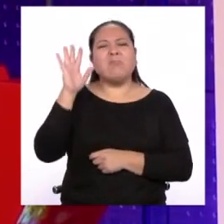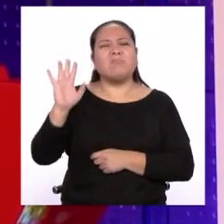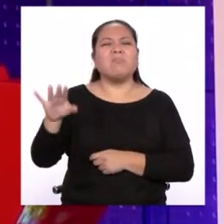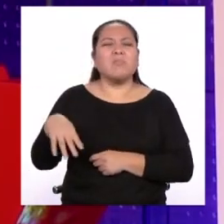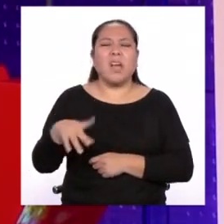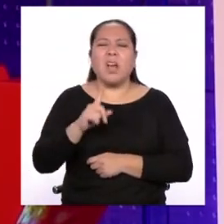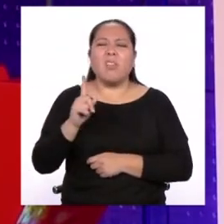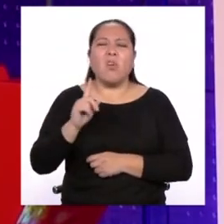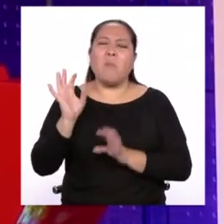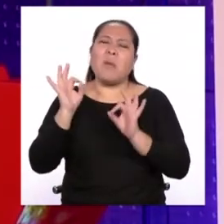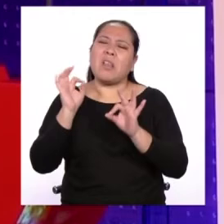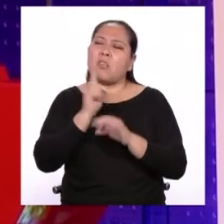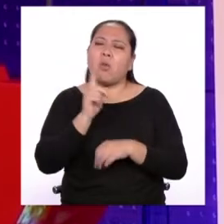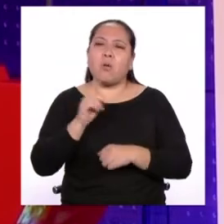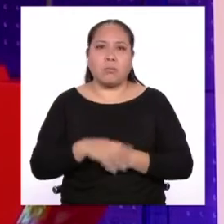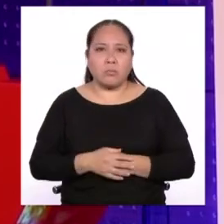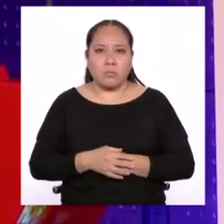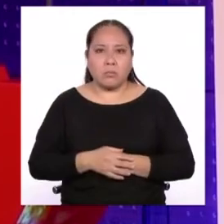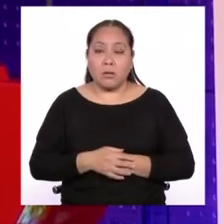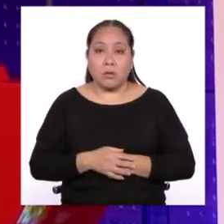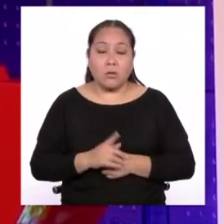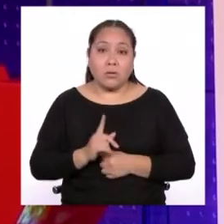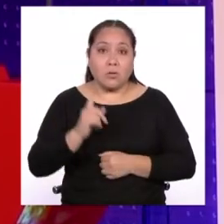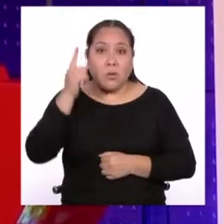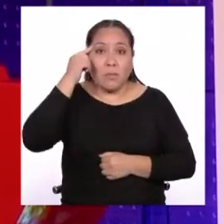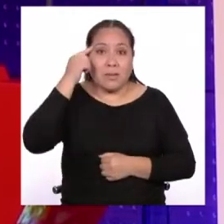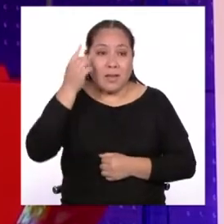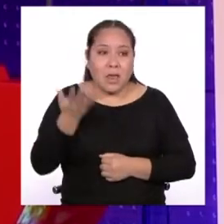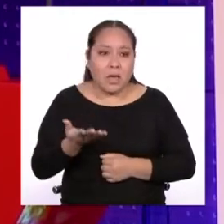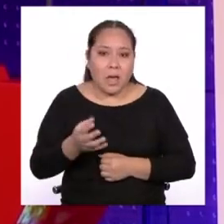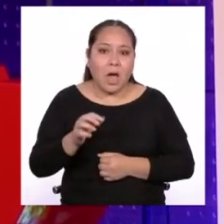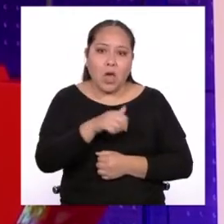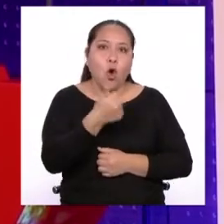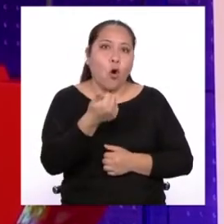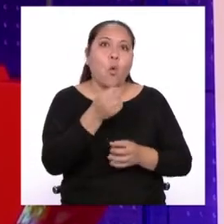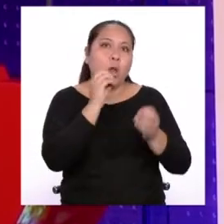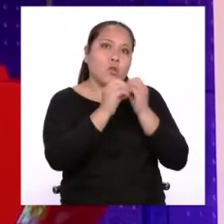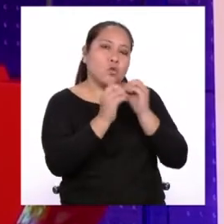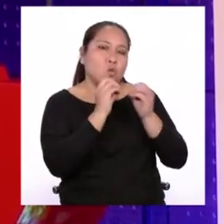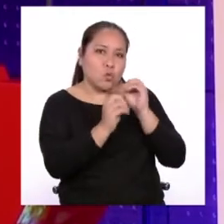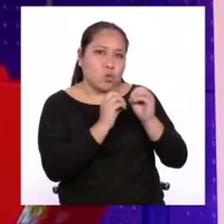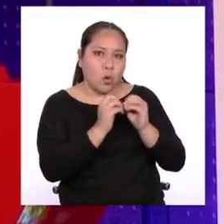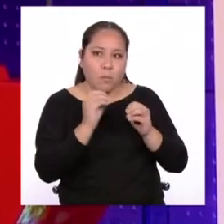entonces tampoco considerarán que hay algo importante que hacer al respecto.